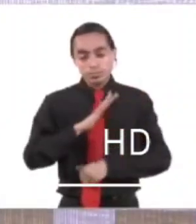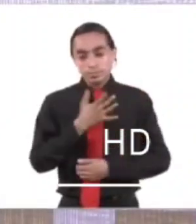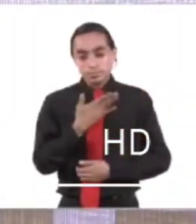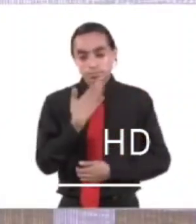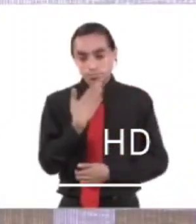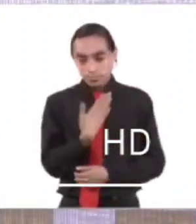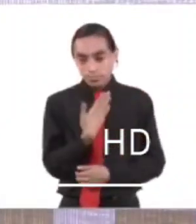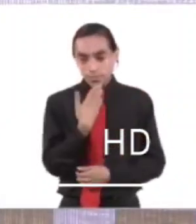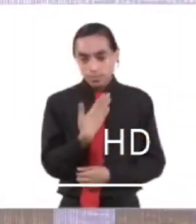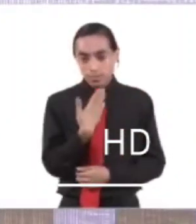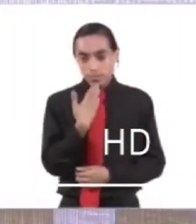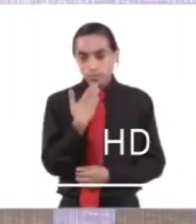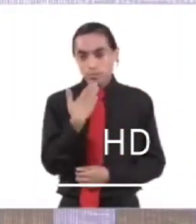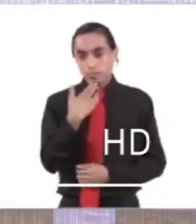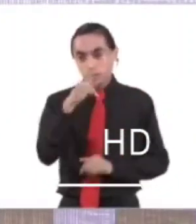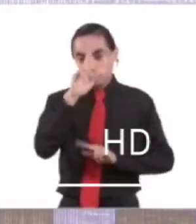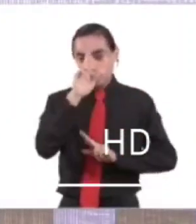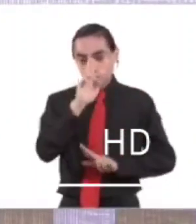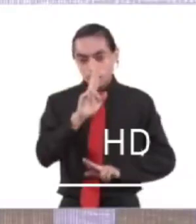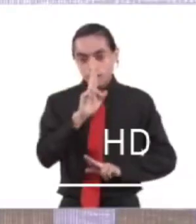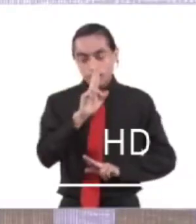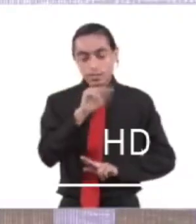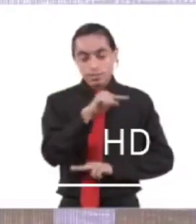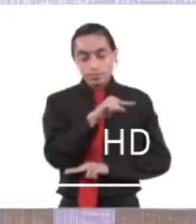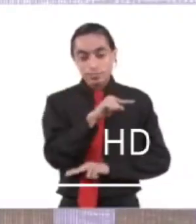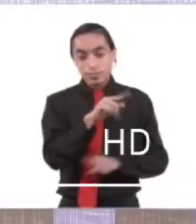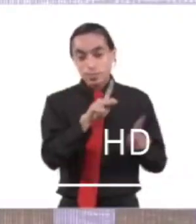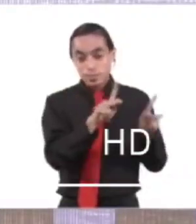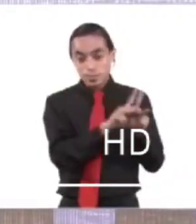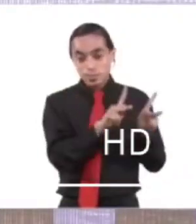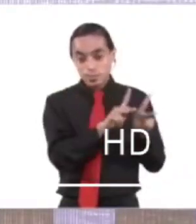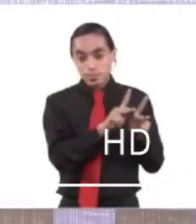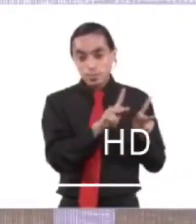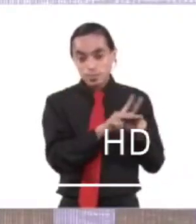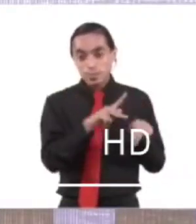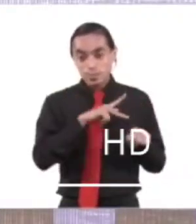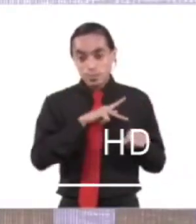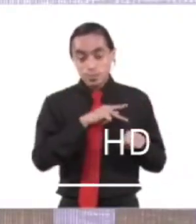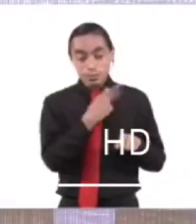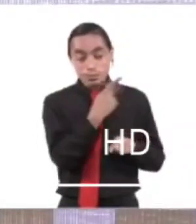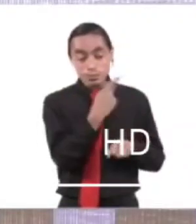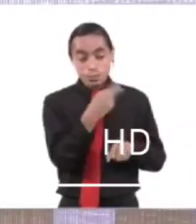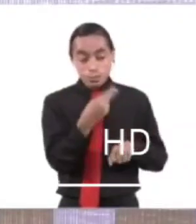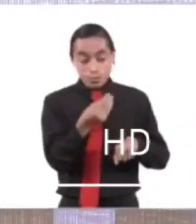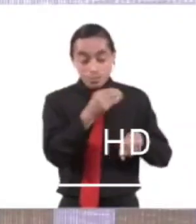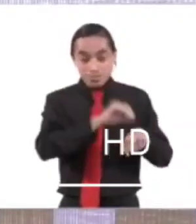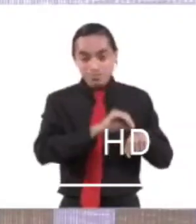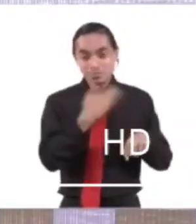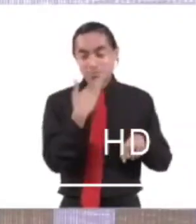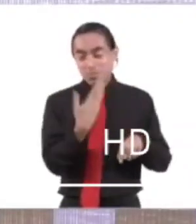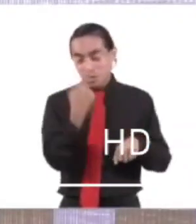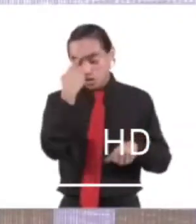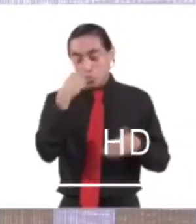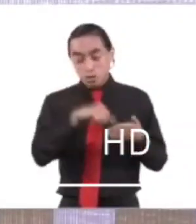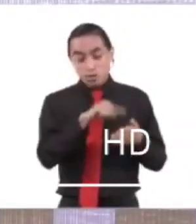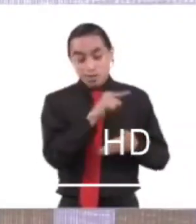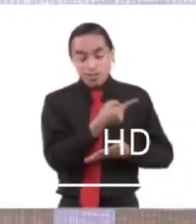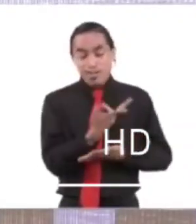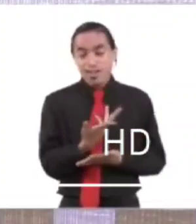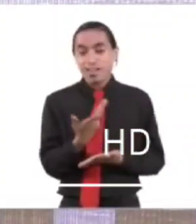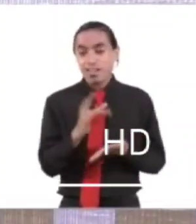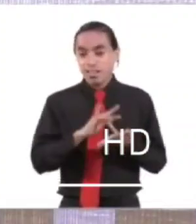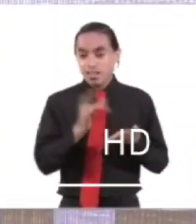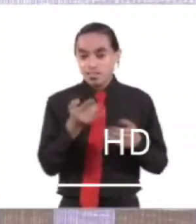Centro Cultural y de Recreación lleve el nombre de mi primo. Yo creo que él hubiera estado muy, muy agradecido de ver